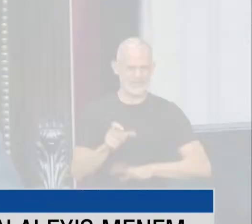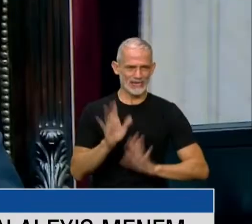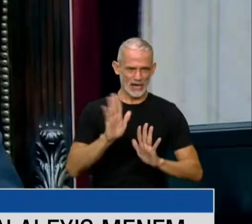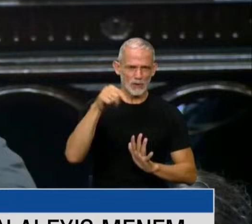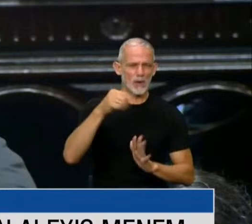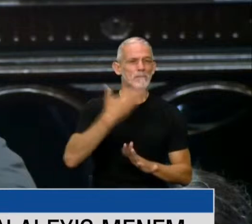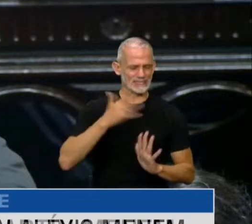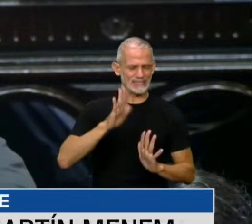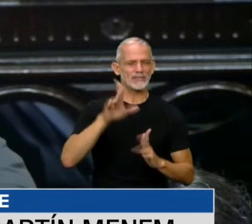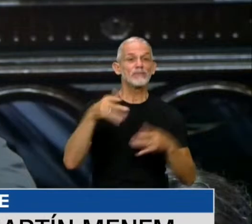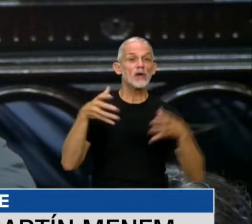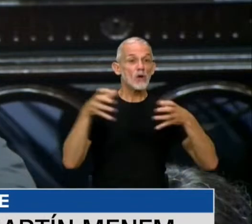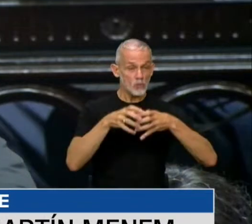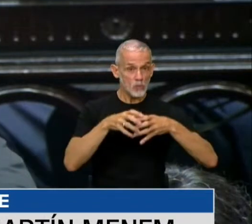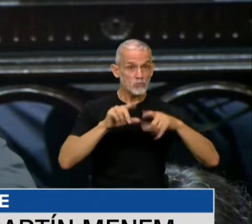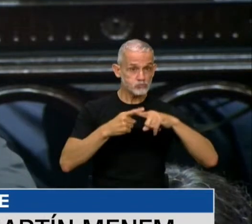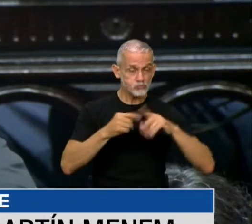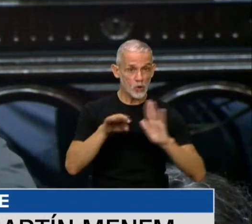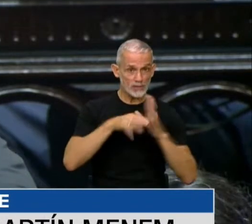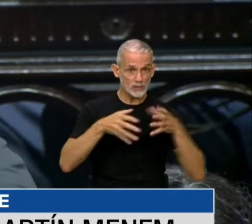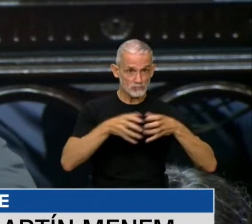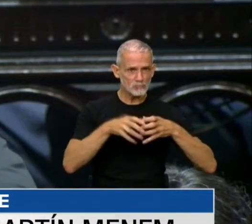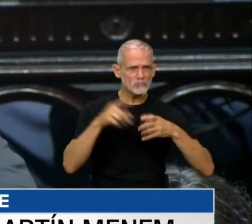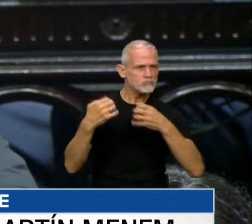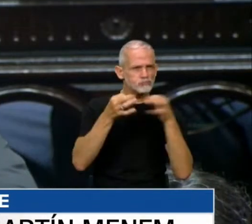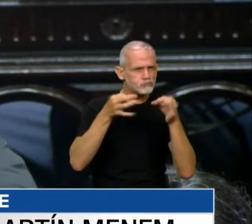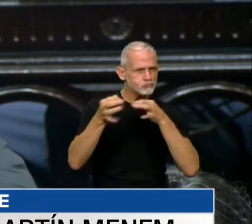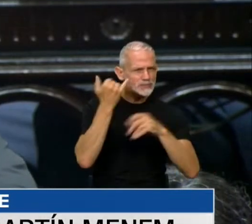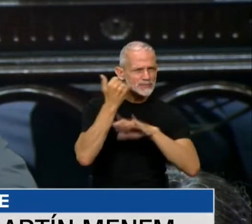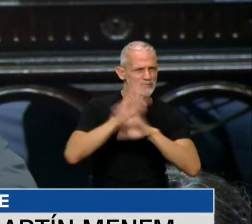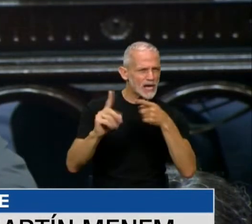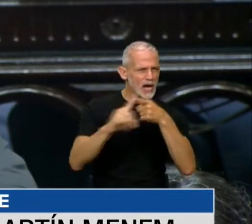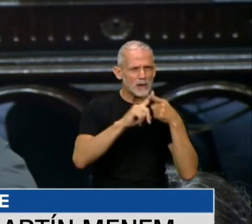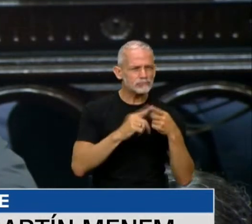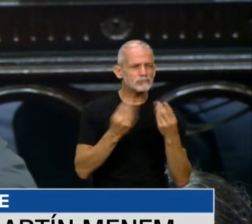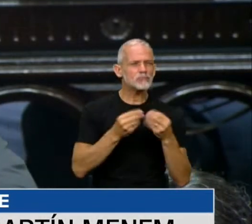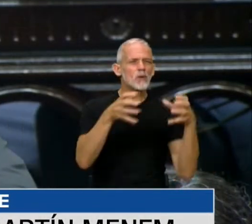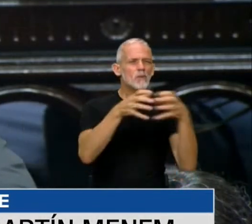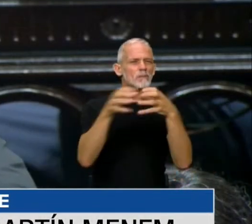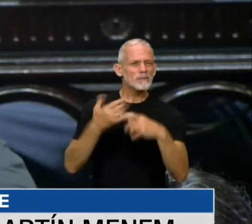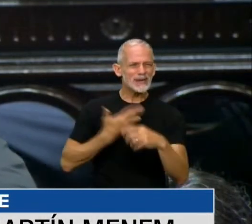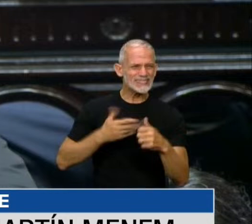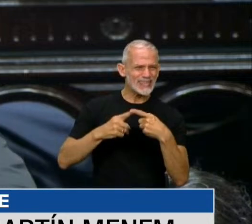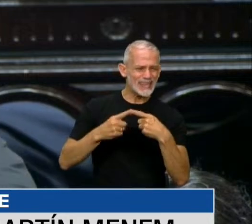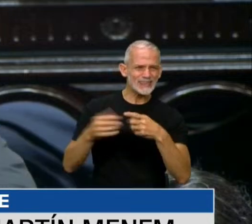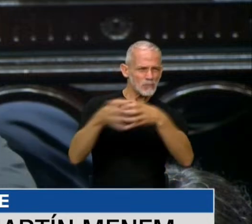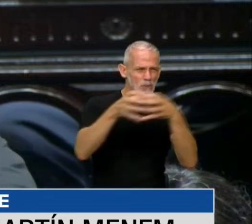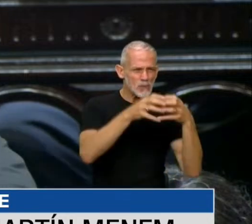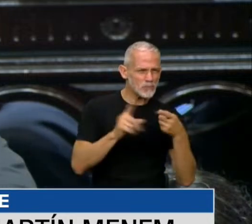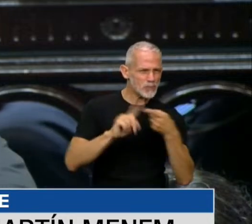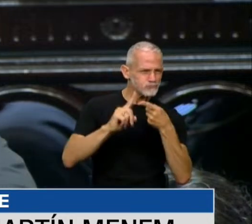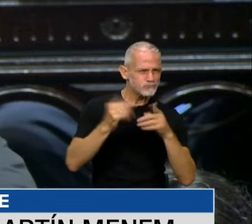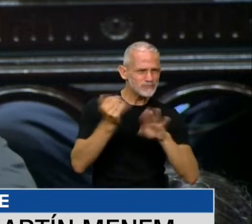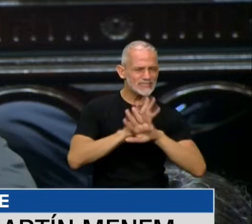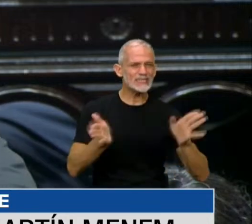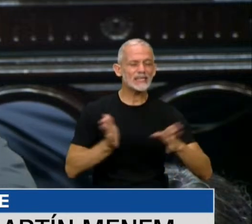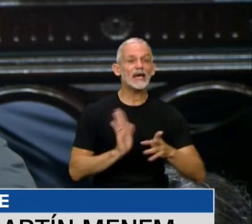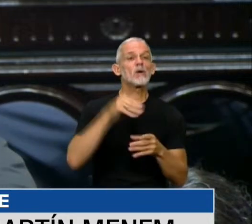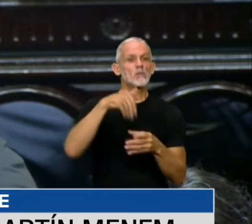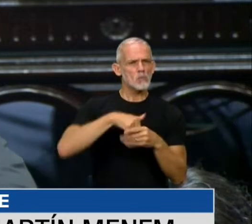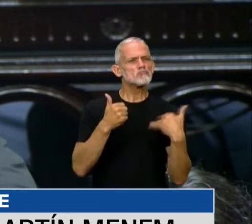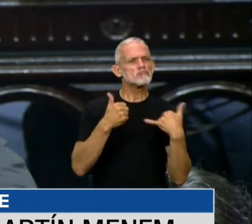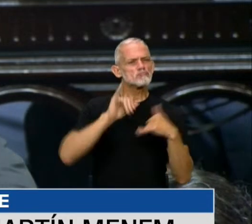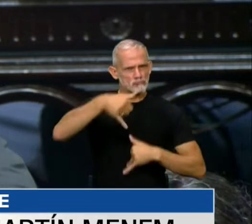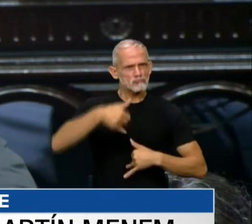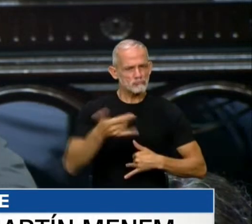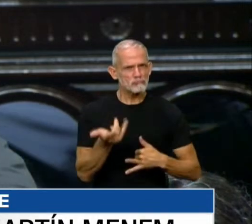parlamentario. En nuestro bloque, de acuerdo a lo que hemos conversado con los presidentes de bloques parlamentarios, vamos a